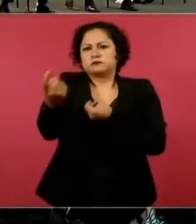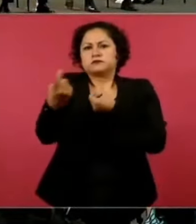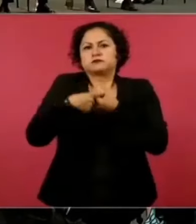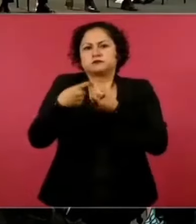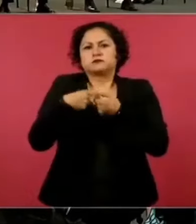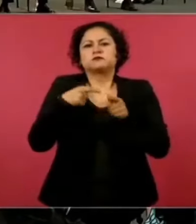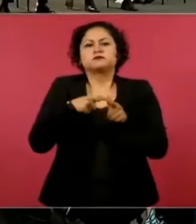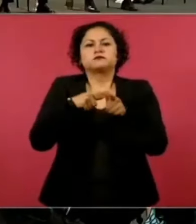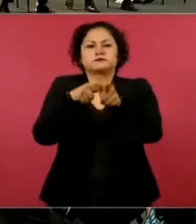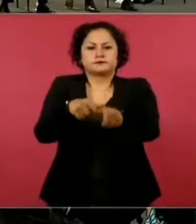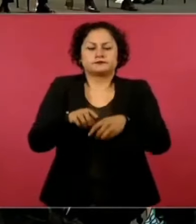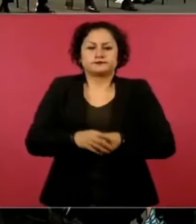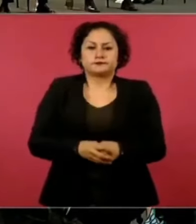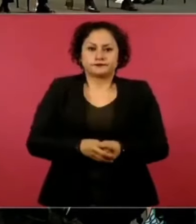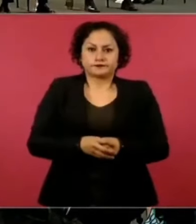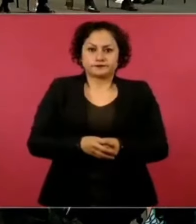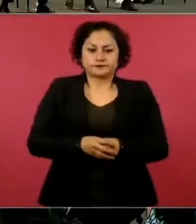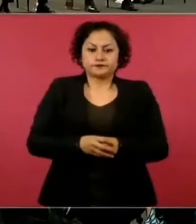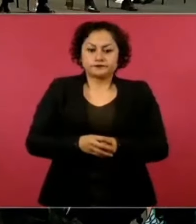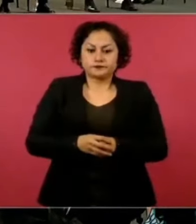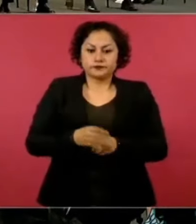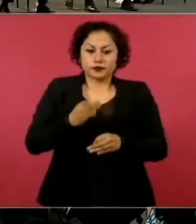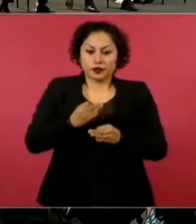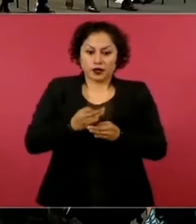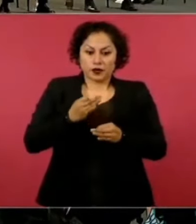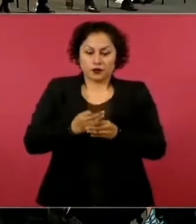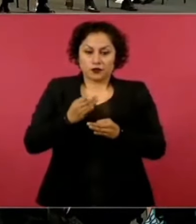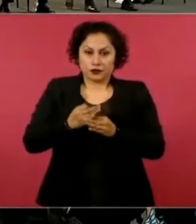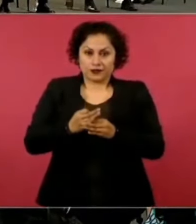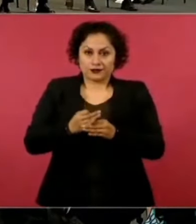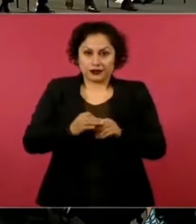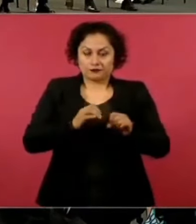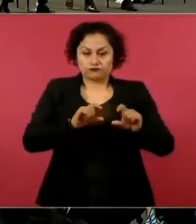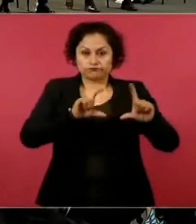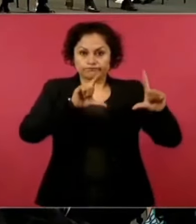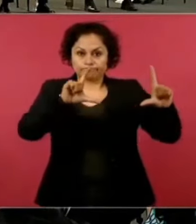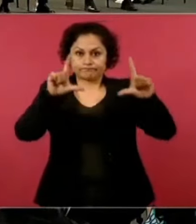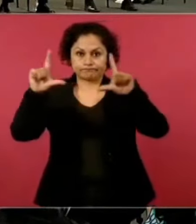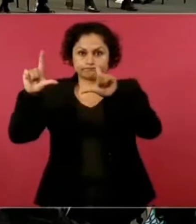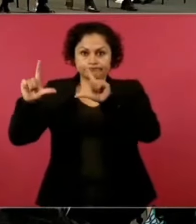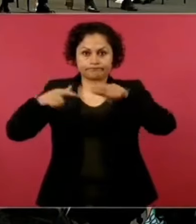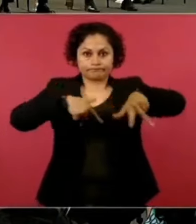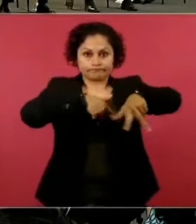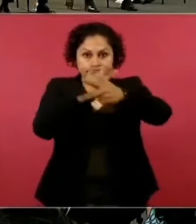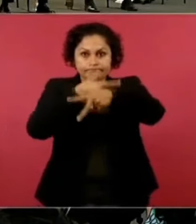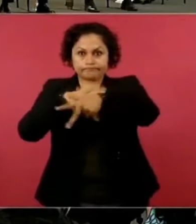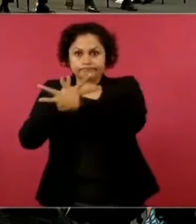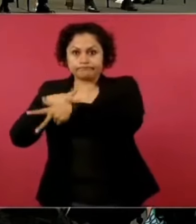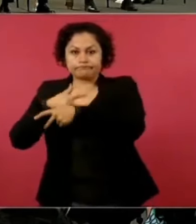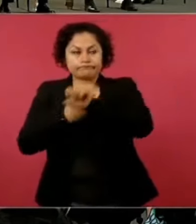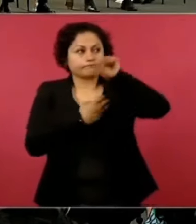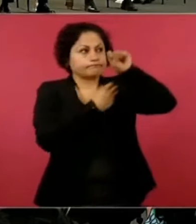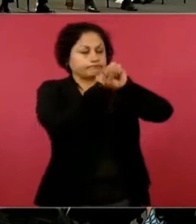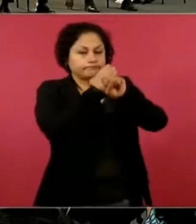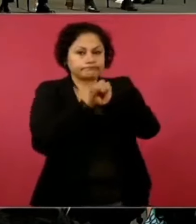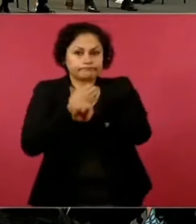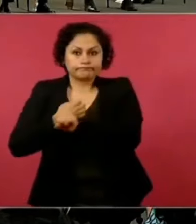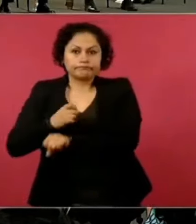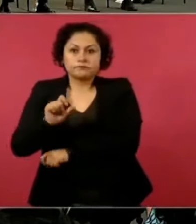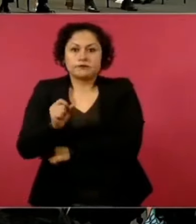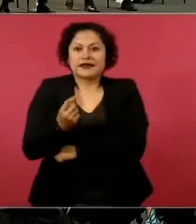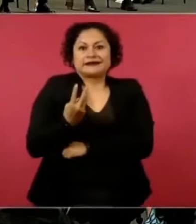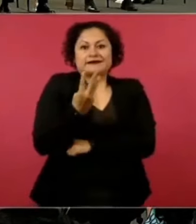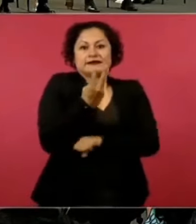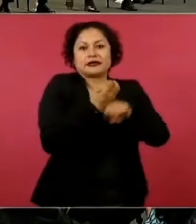enlace están eh conectados eh los 23 estados federalizados y están llevándose a